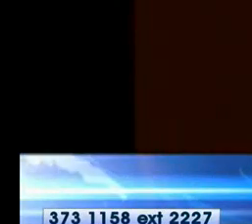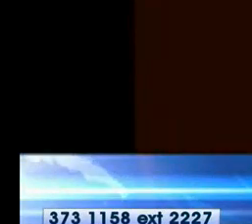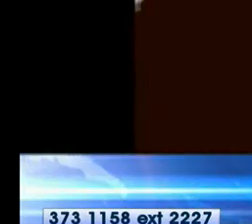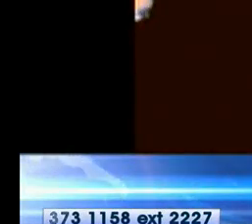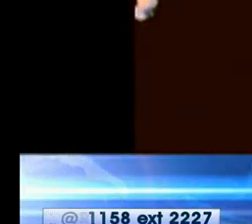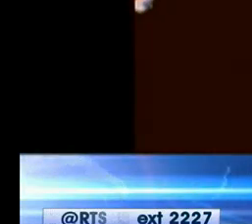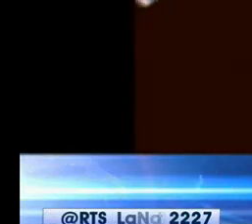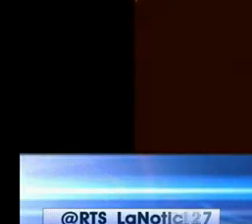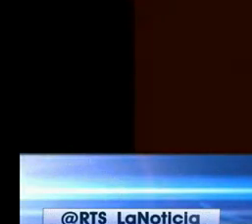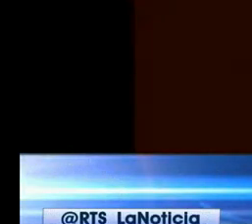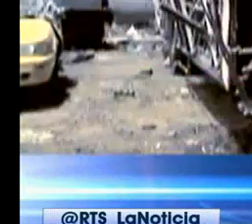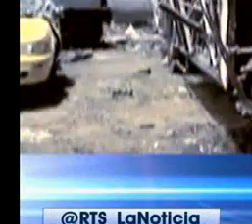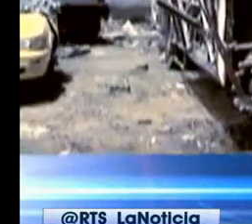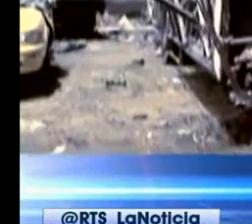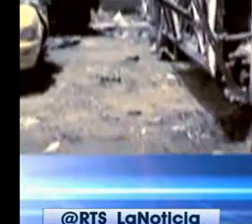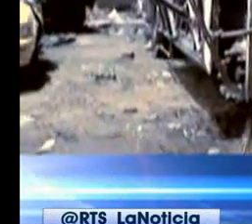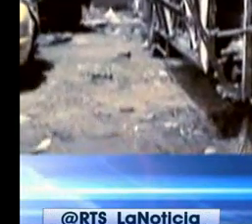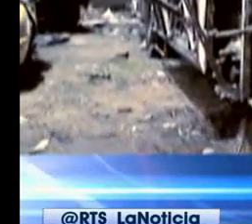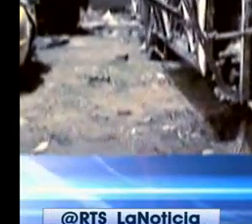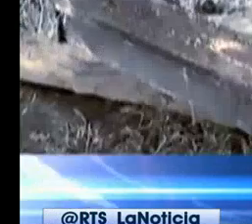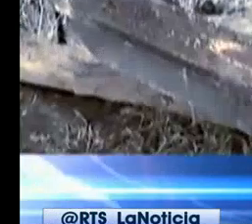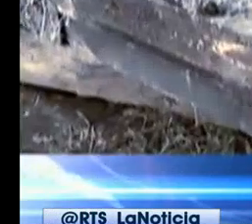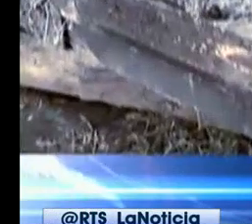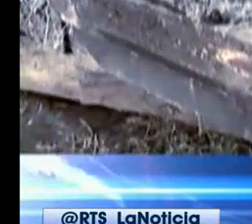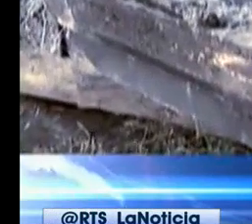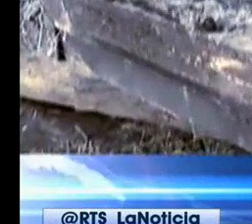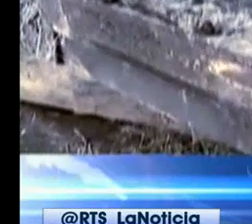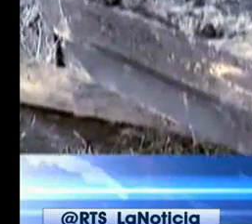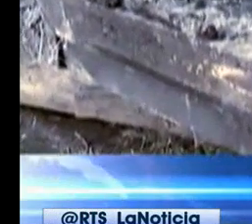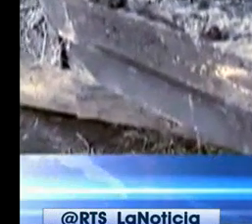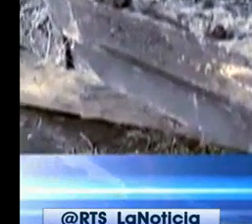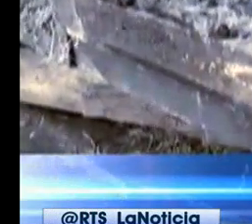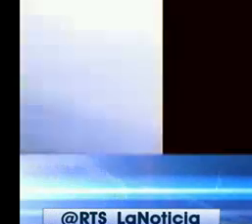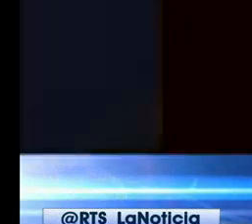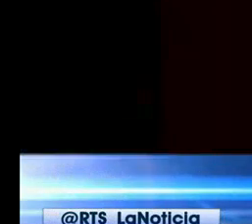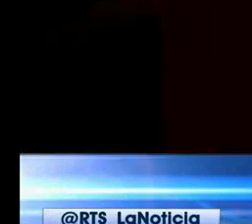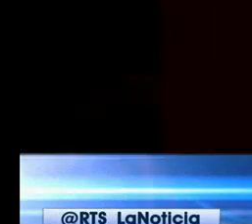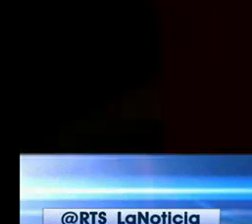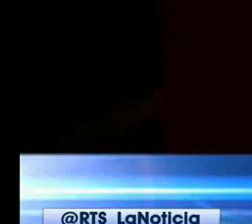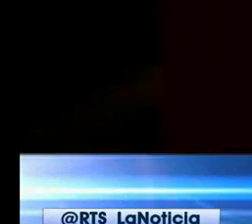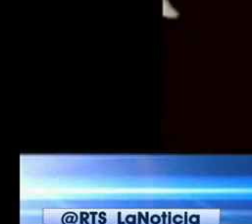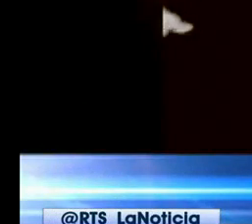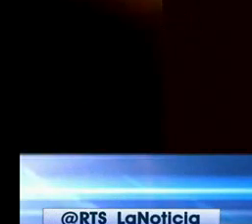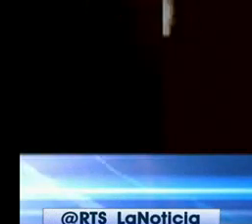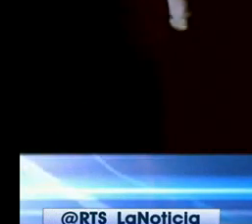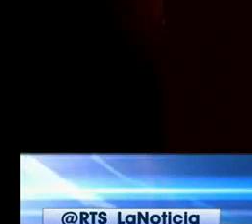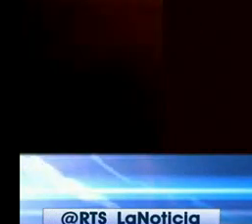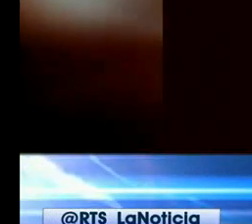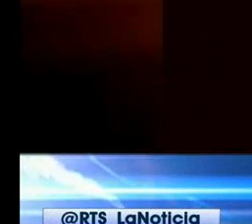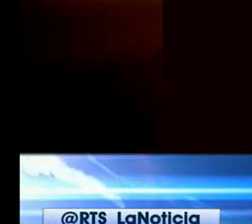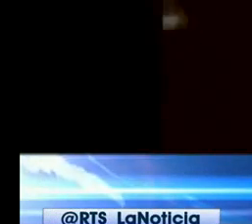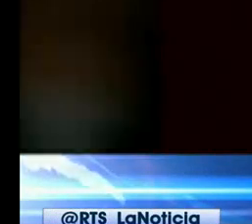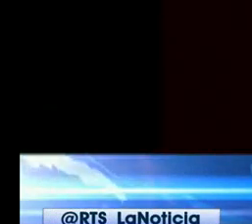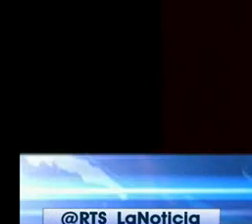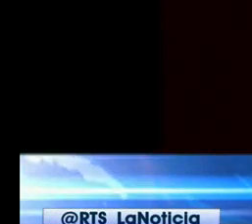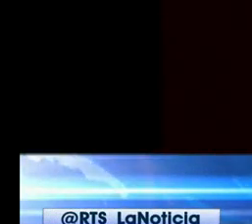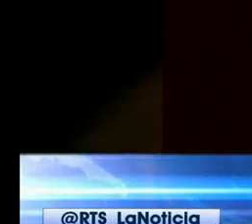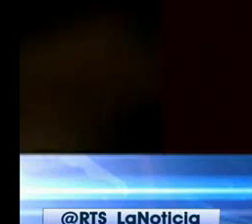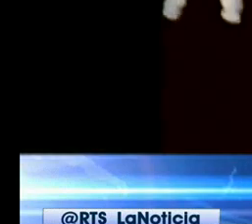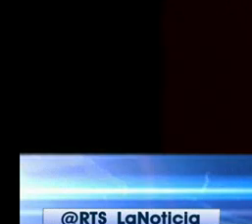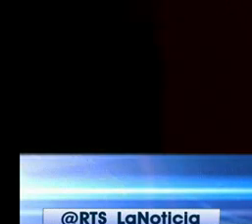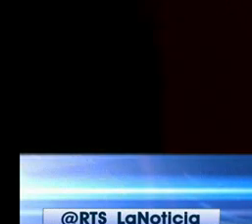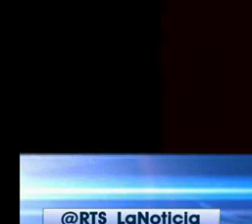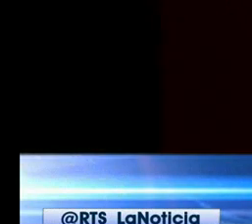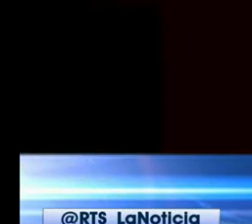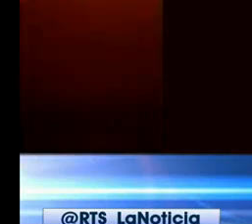Más adelante. Bus se incendia en la vía Aloac Santo Domingo. Afortunadamente, todos los pasajeros lograron